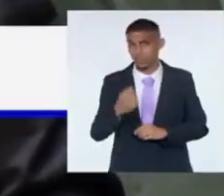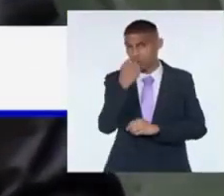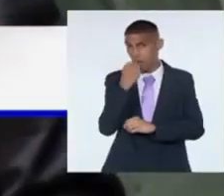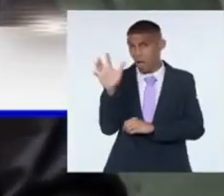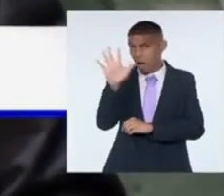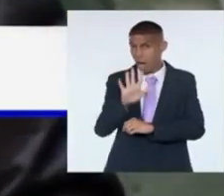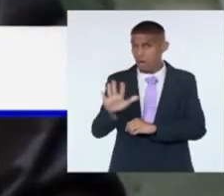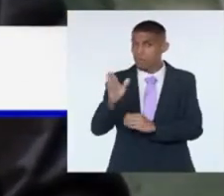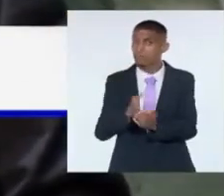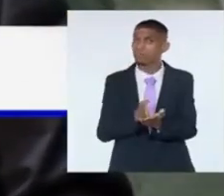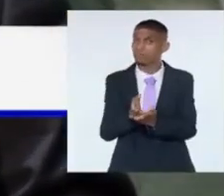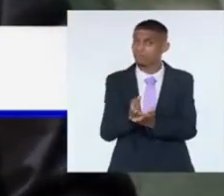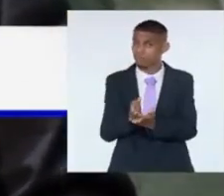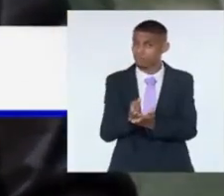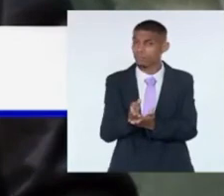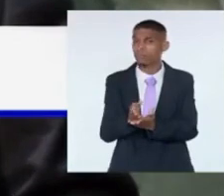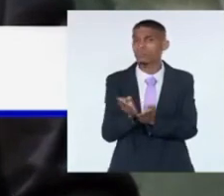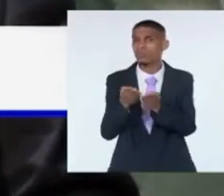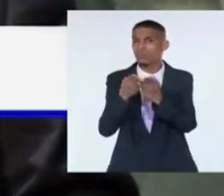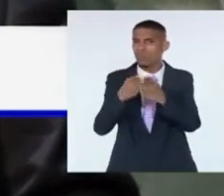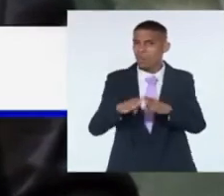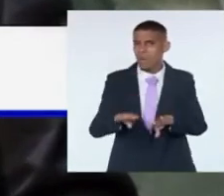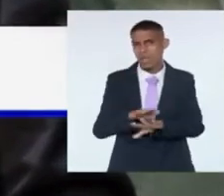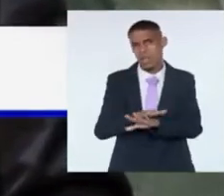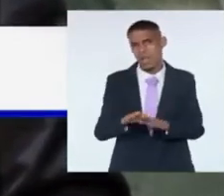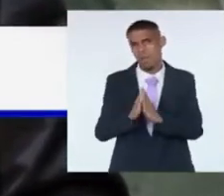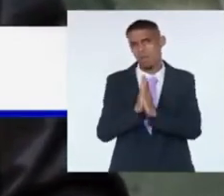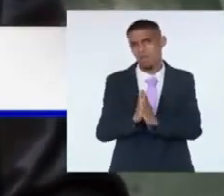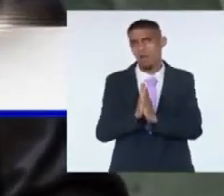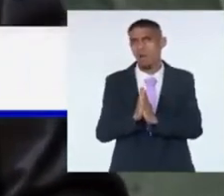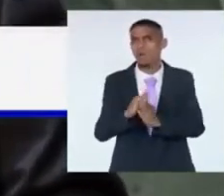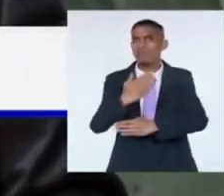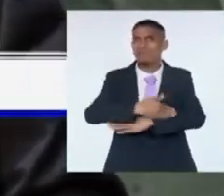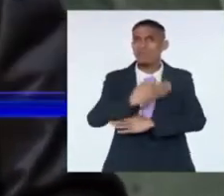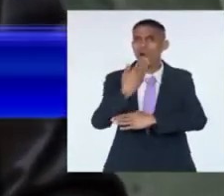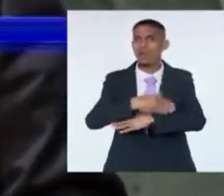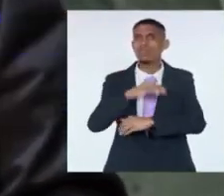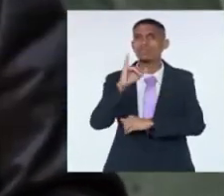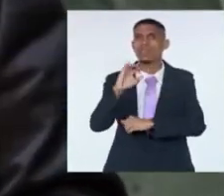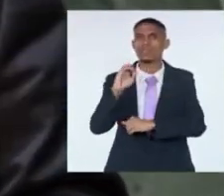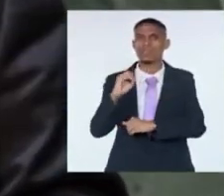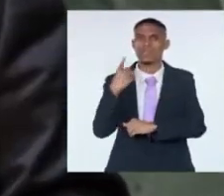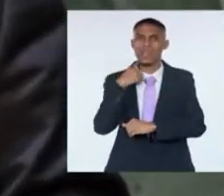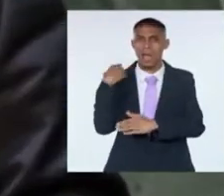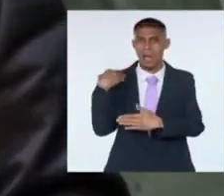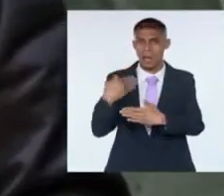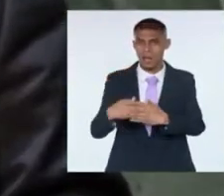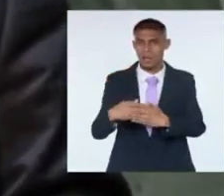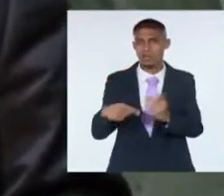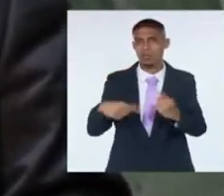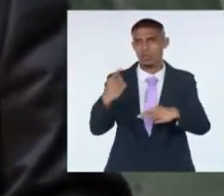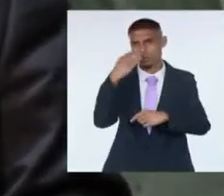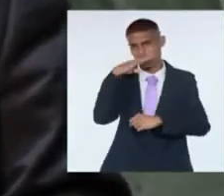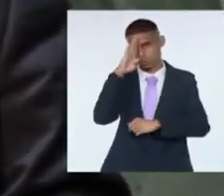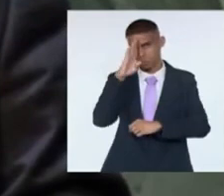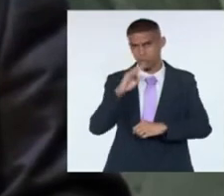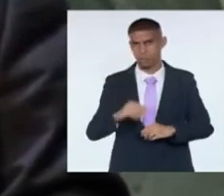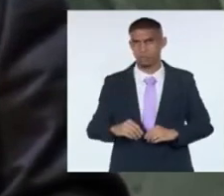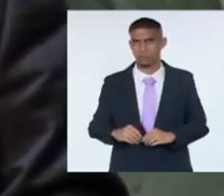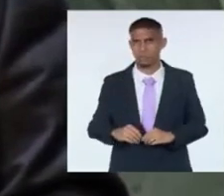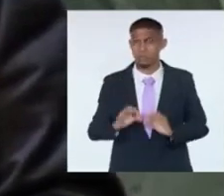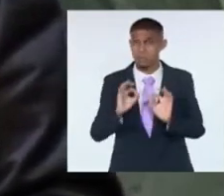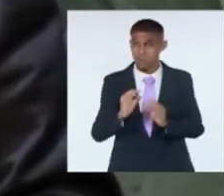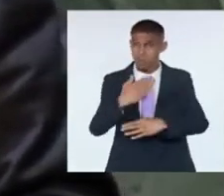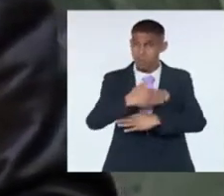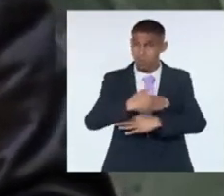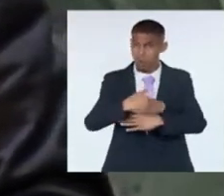se suspenda el bloqueo económico impuesto hace 60 años contra Cuba un